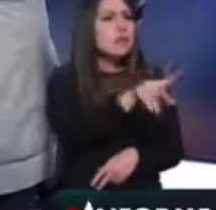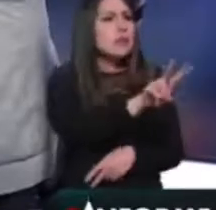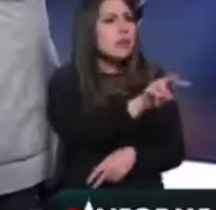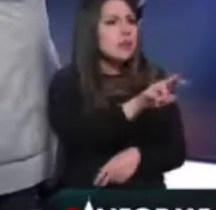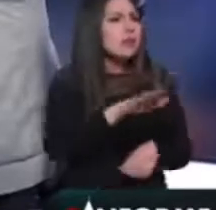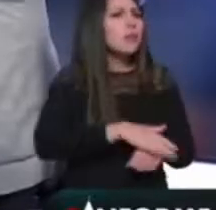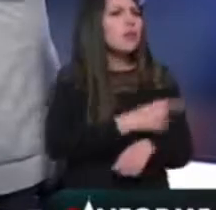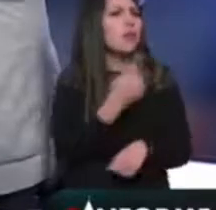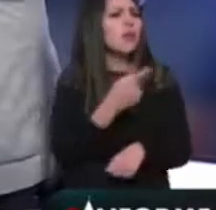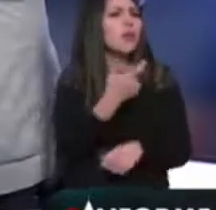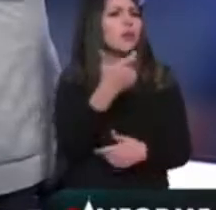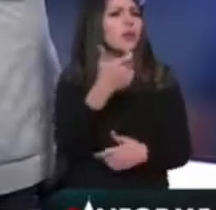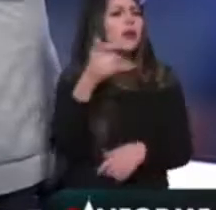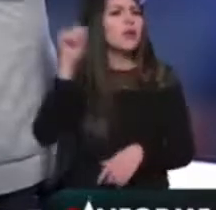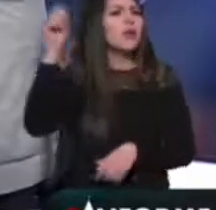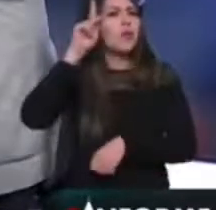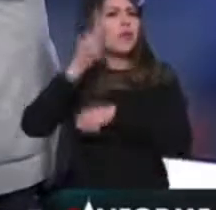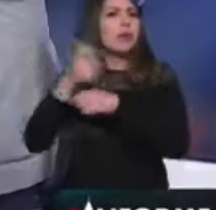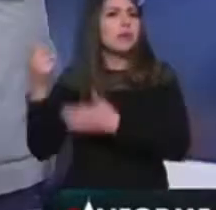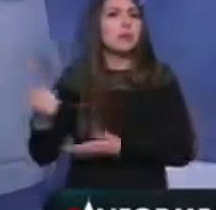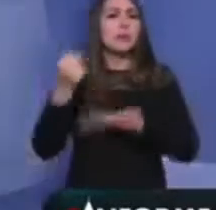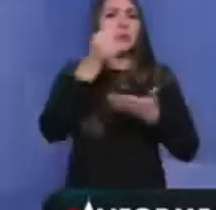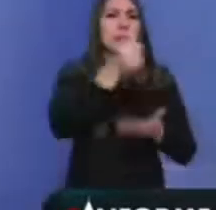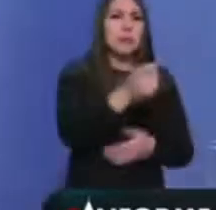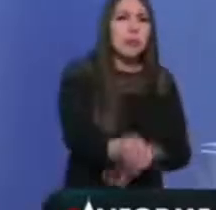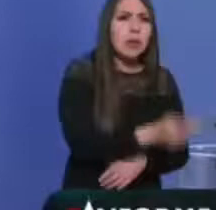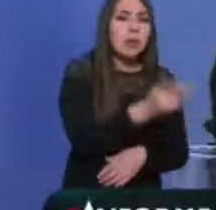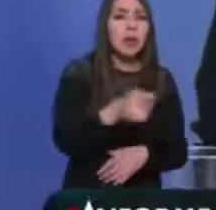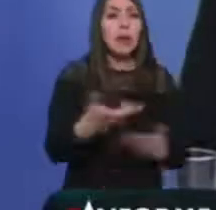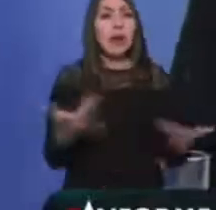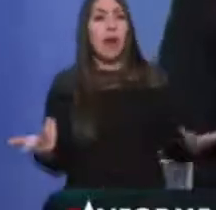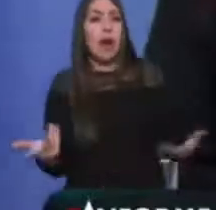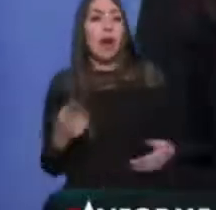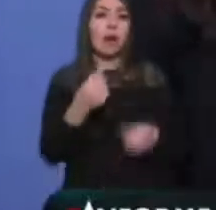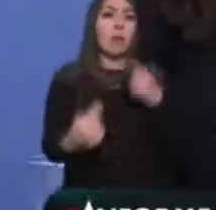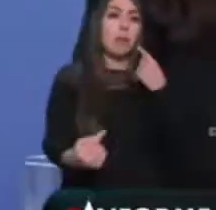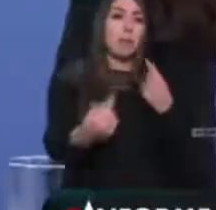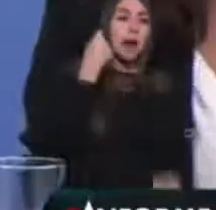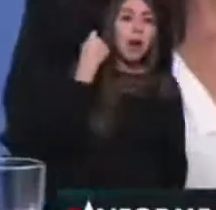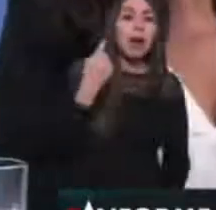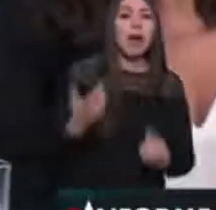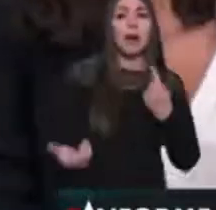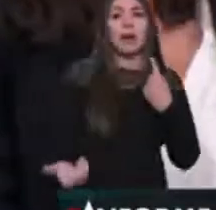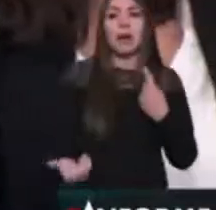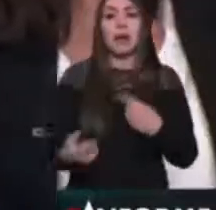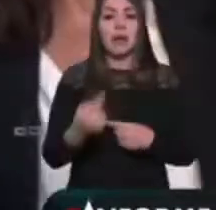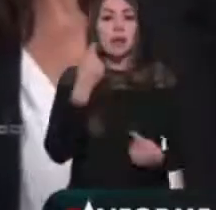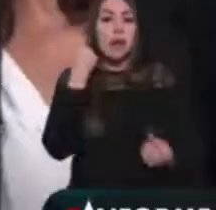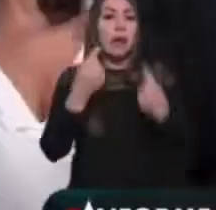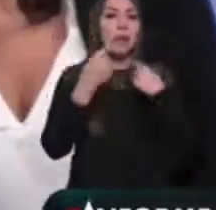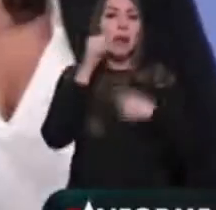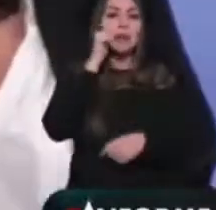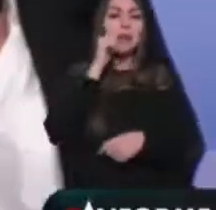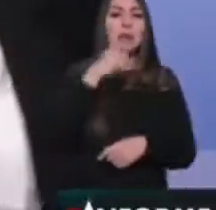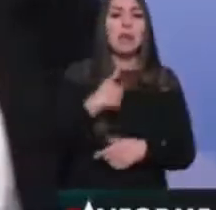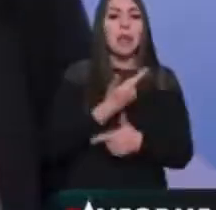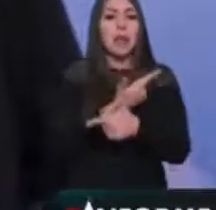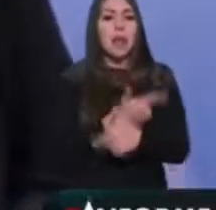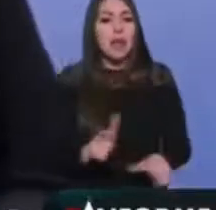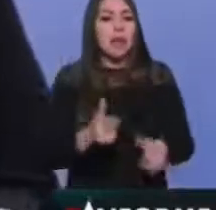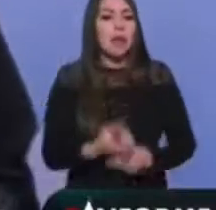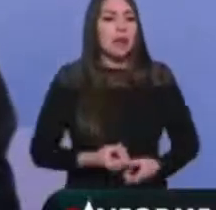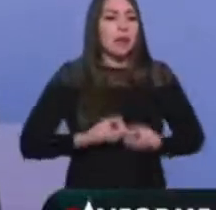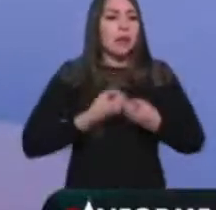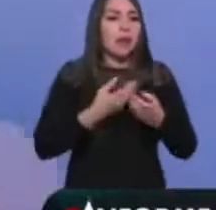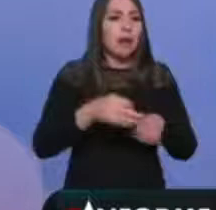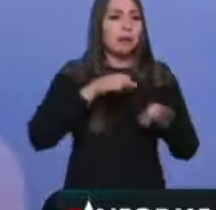un financiamiento extranjero, entonces es una estigmatización, es una crítica, es un ataque a la libertad de prensa,